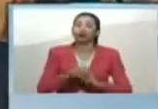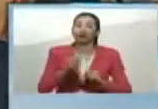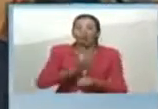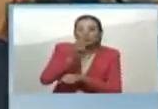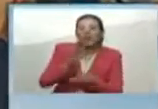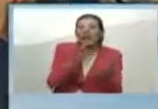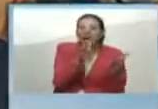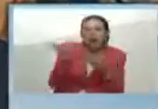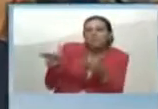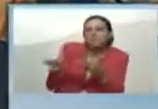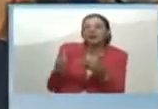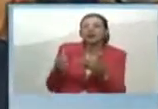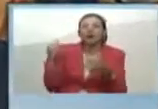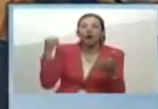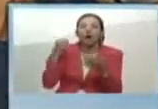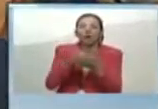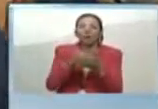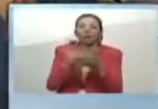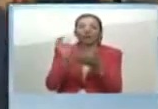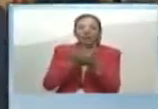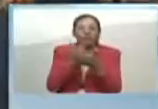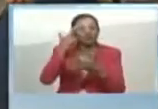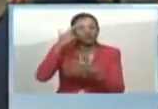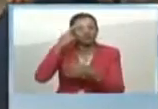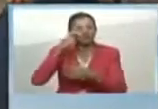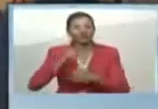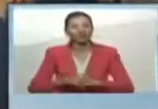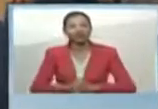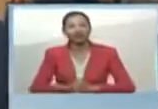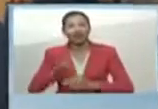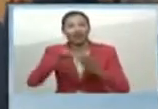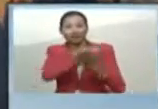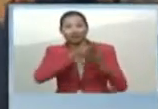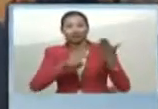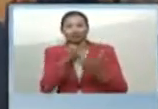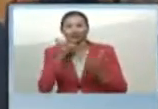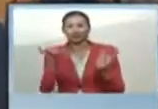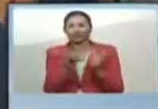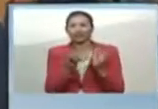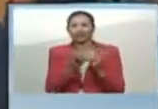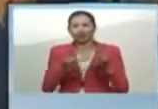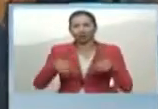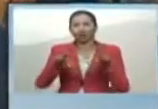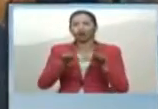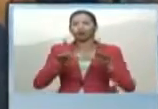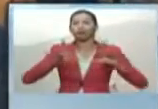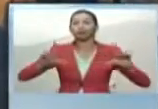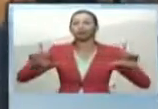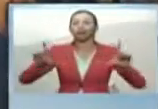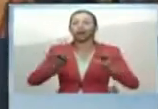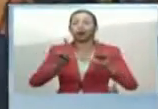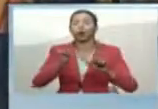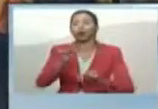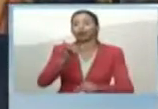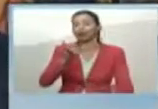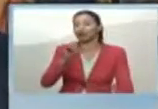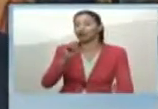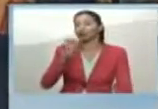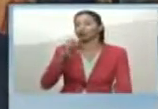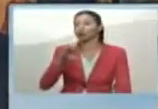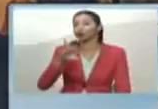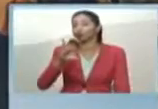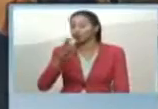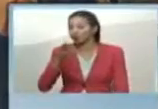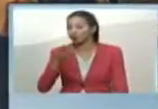votos. La derogaron. Recordemos que cerca de este lugar, en el Salón Ayacucho, de manera